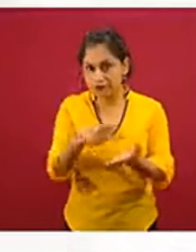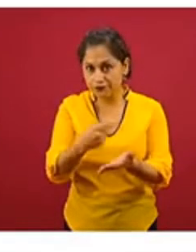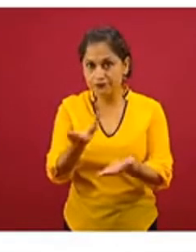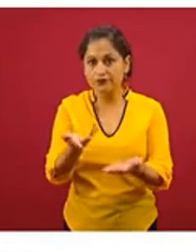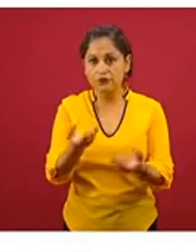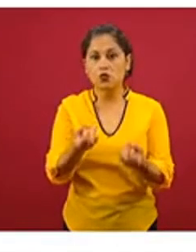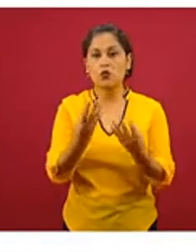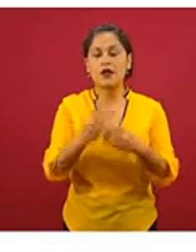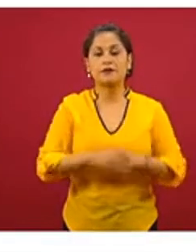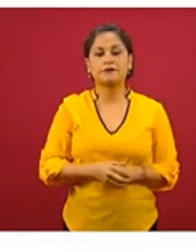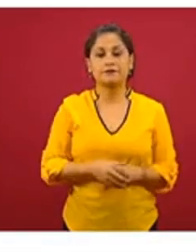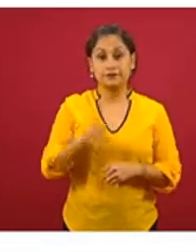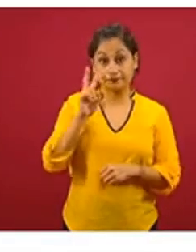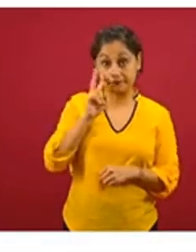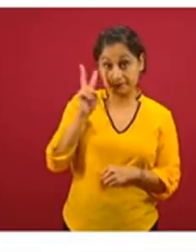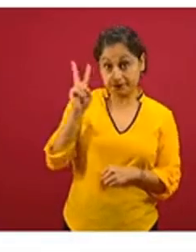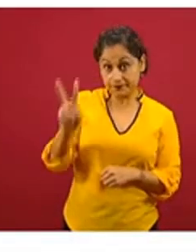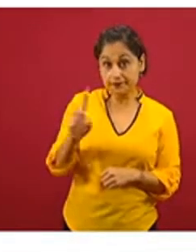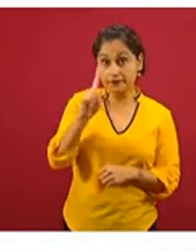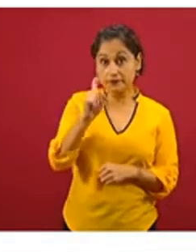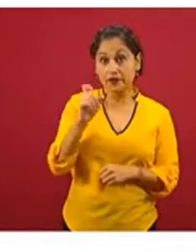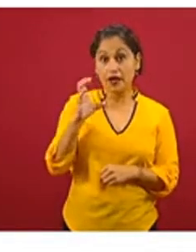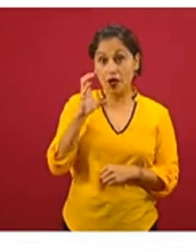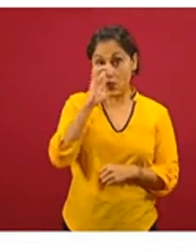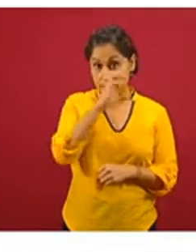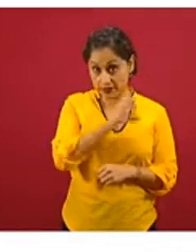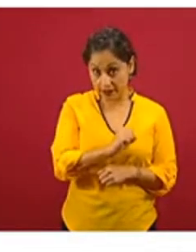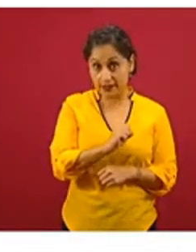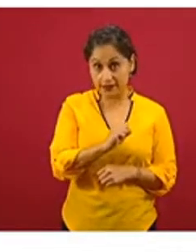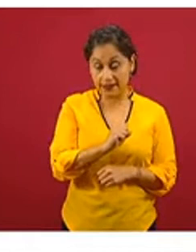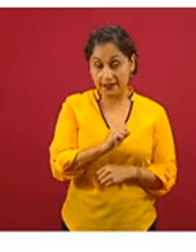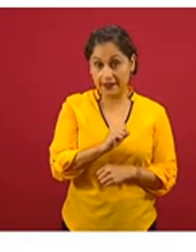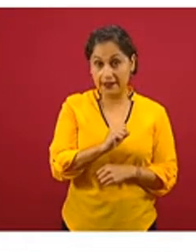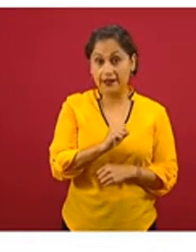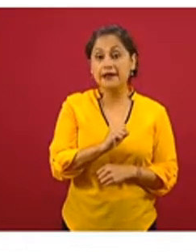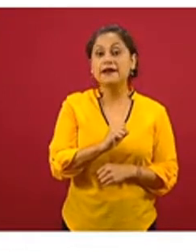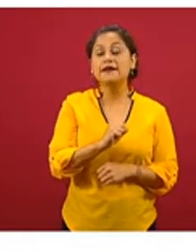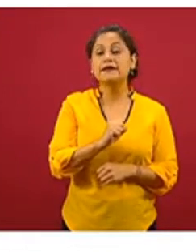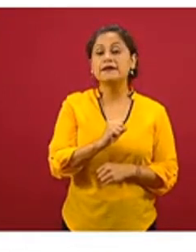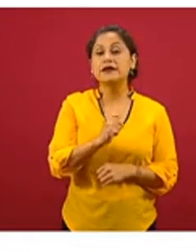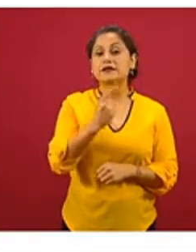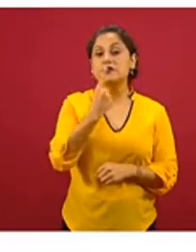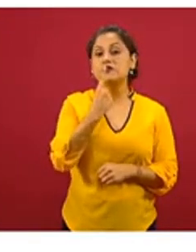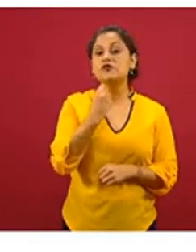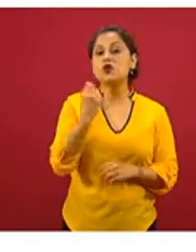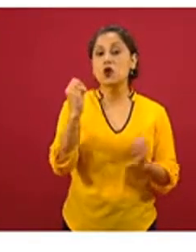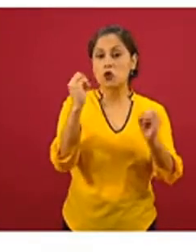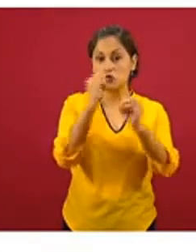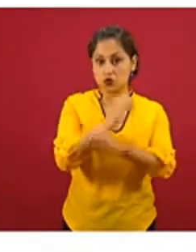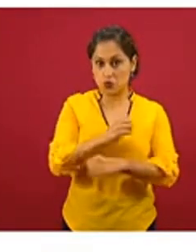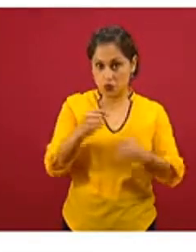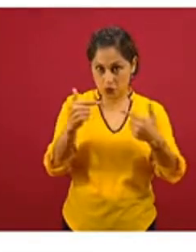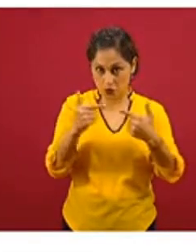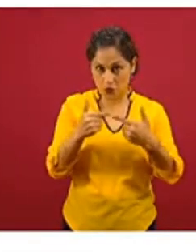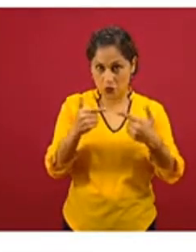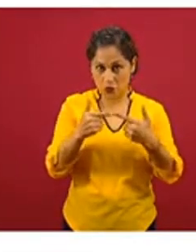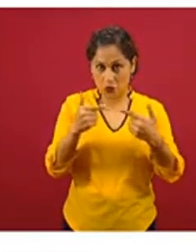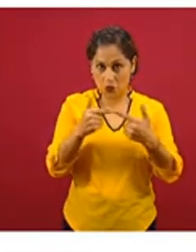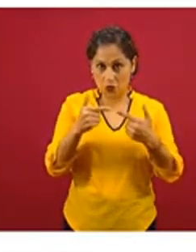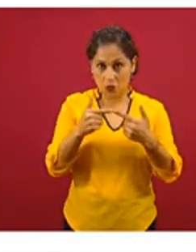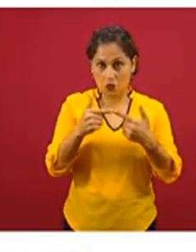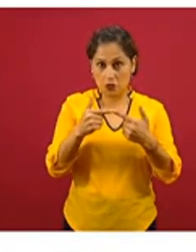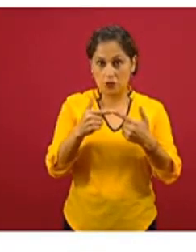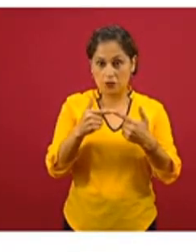Aguascalientes en general, en la línea roja más oscura que es de Google, ha llegado a